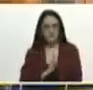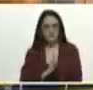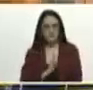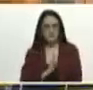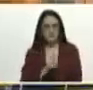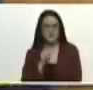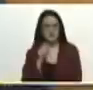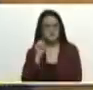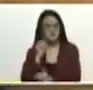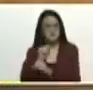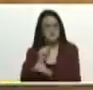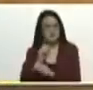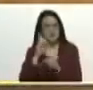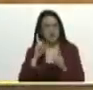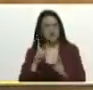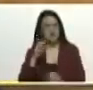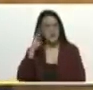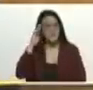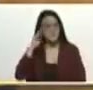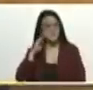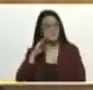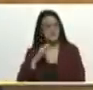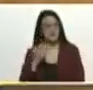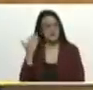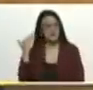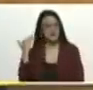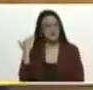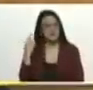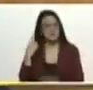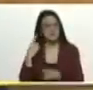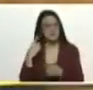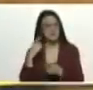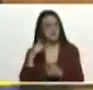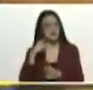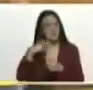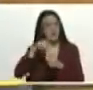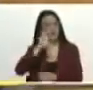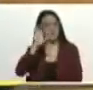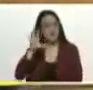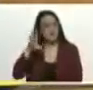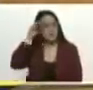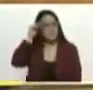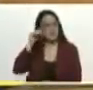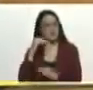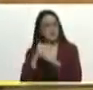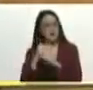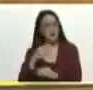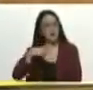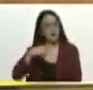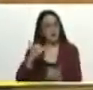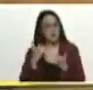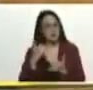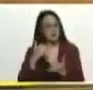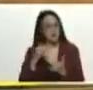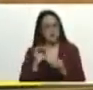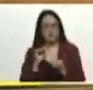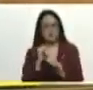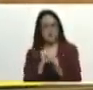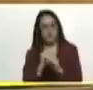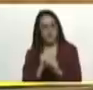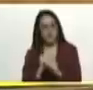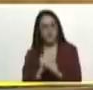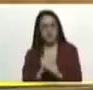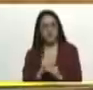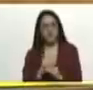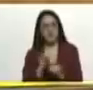la orientación de la doctrina militar y valía para varios otros países. Y lo mismo nosotros. Nosotros hacíamos